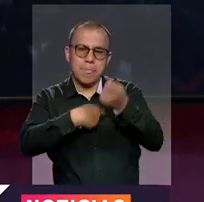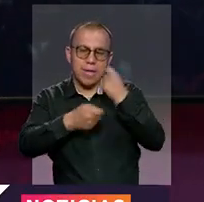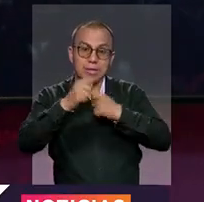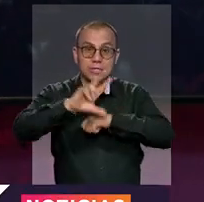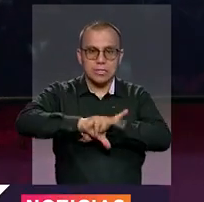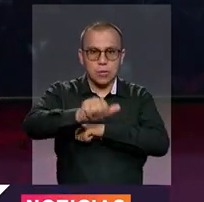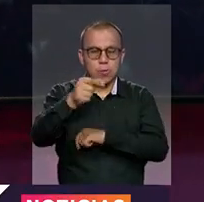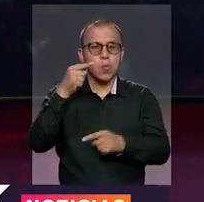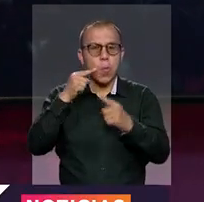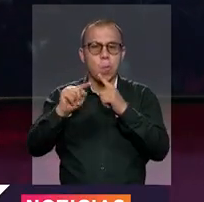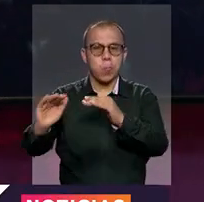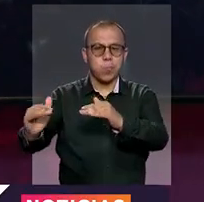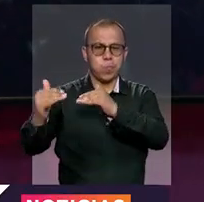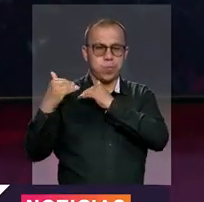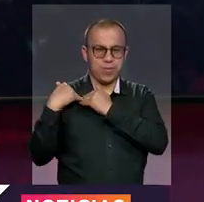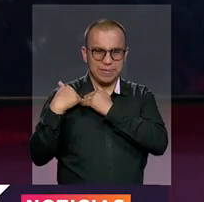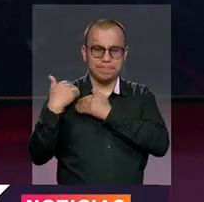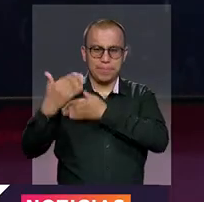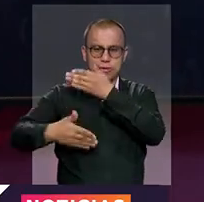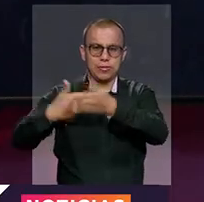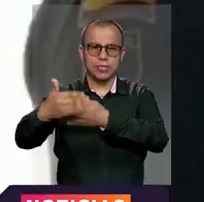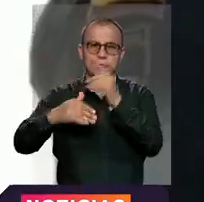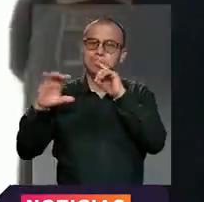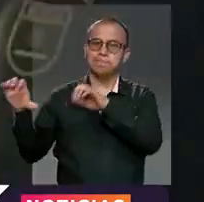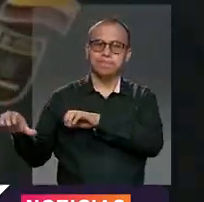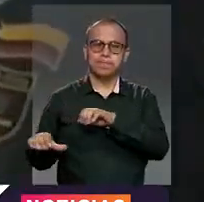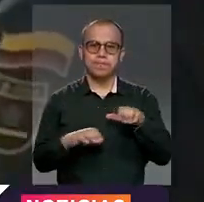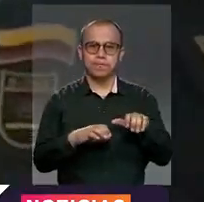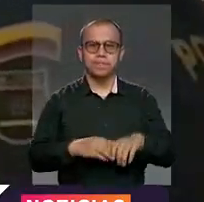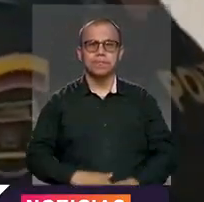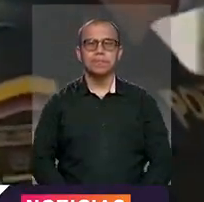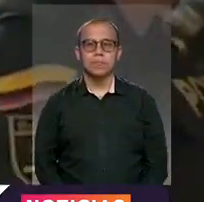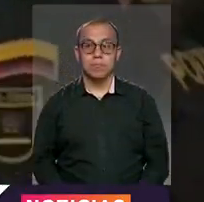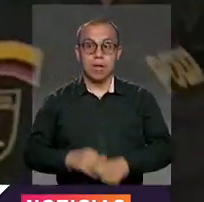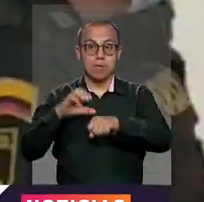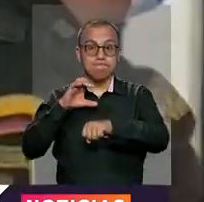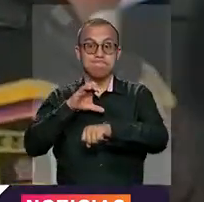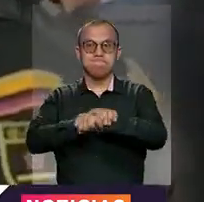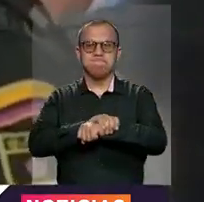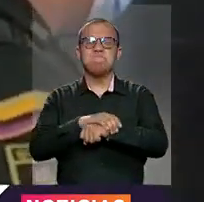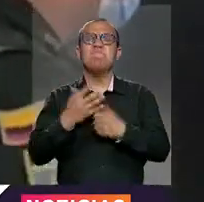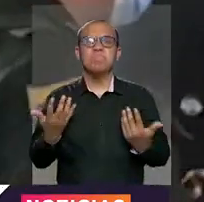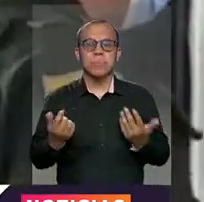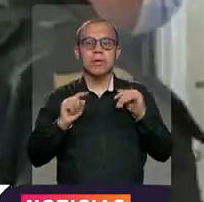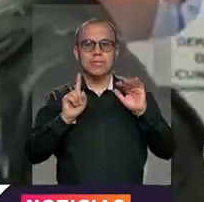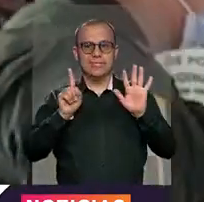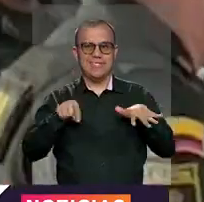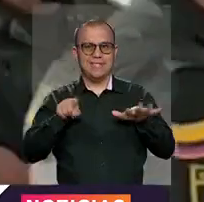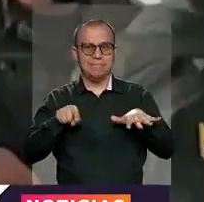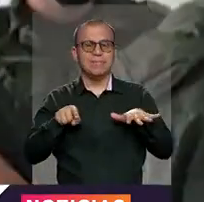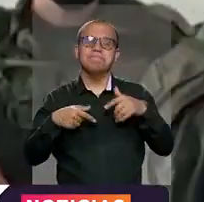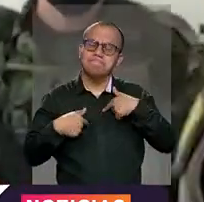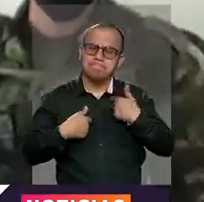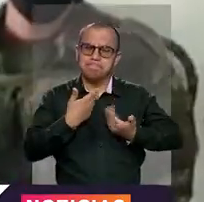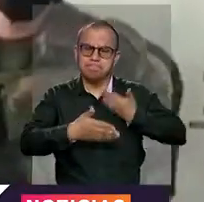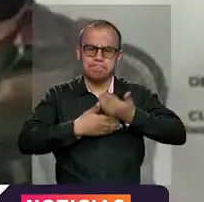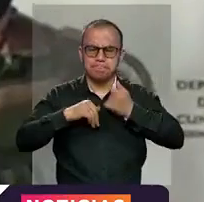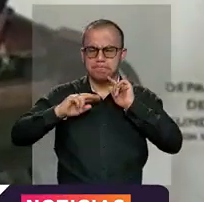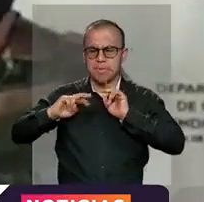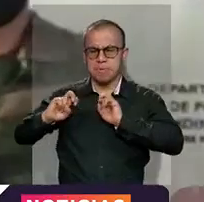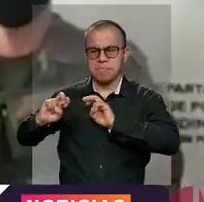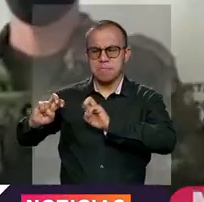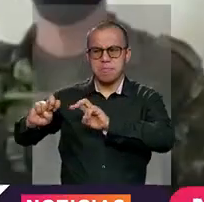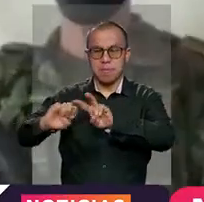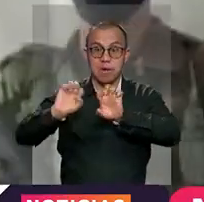estupefacientes hacían parte de su prontuario criminal. Para su captura se requirieron 6 meses de investigación y un trabajo